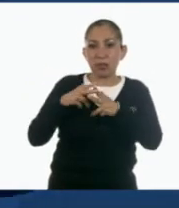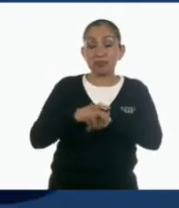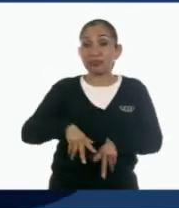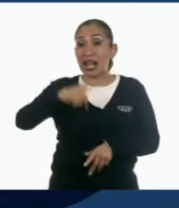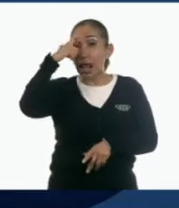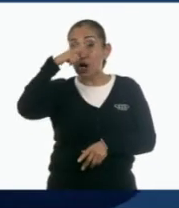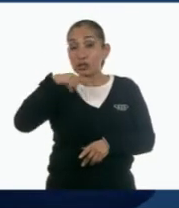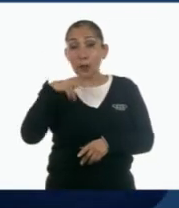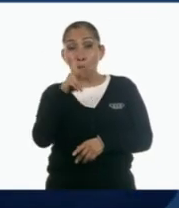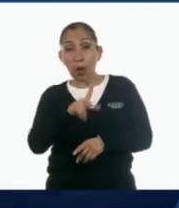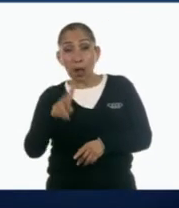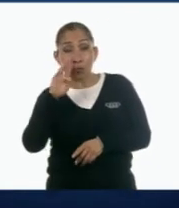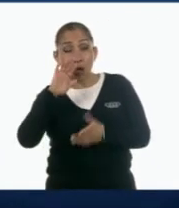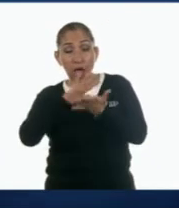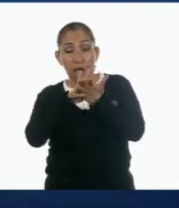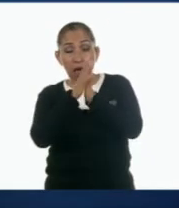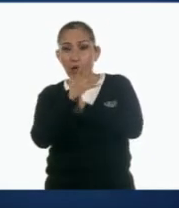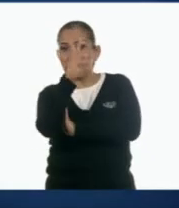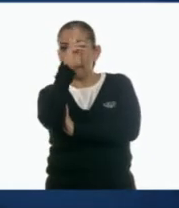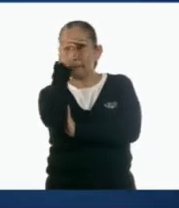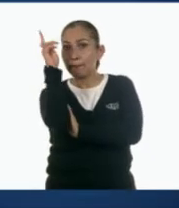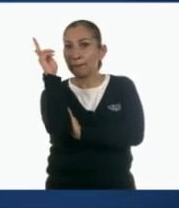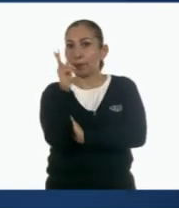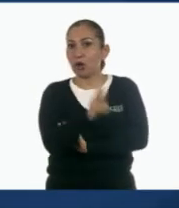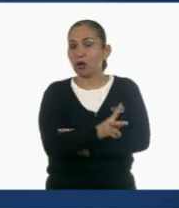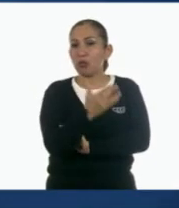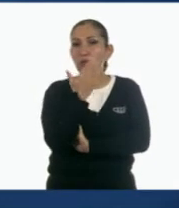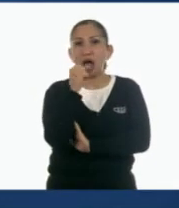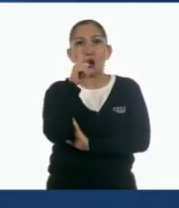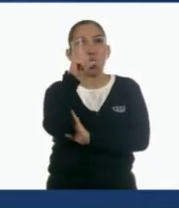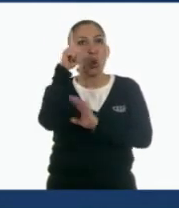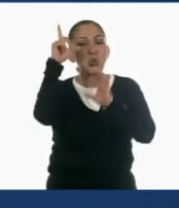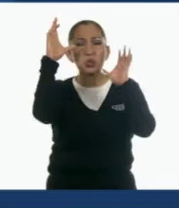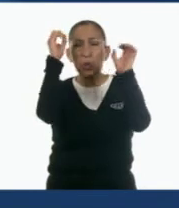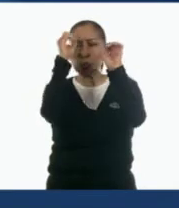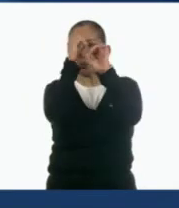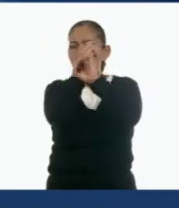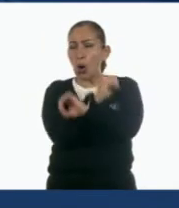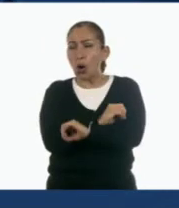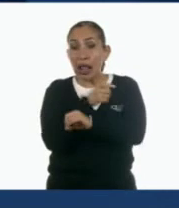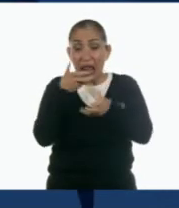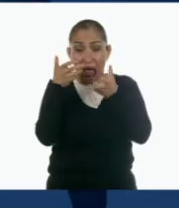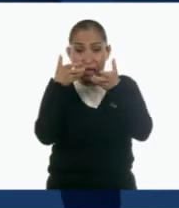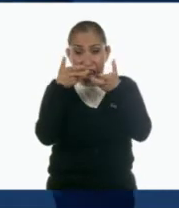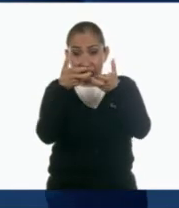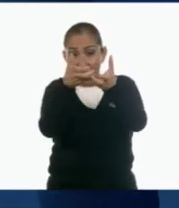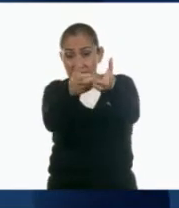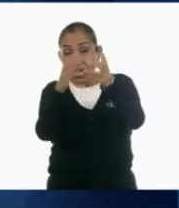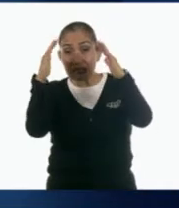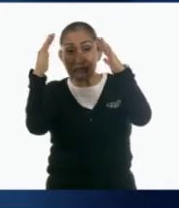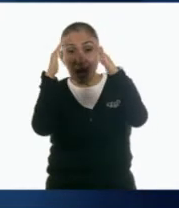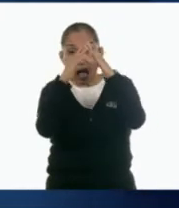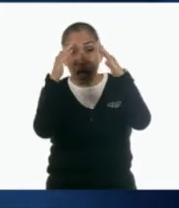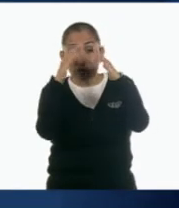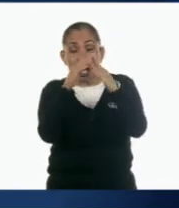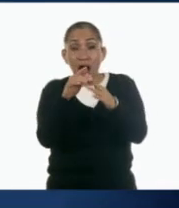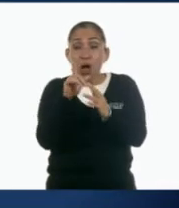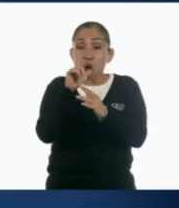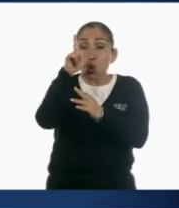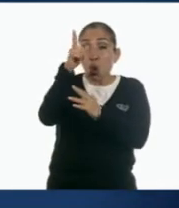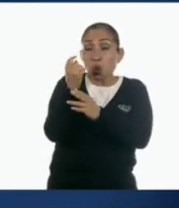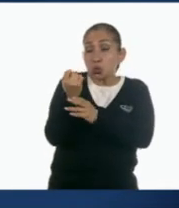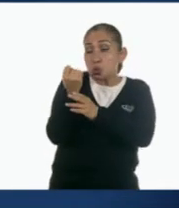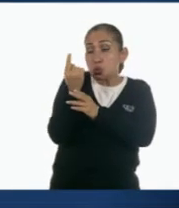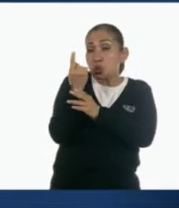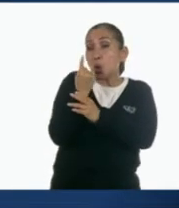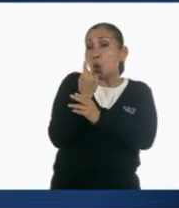el aspecto del pueblo se volvía más dramático. No había luz eléctrica y las calles y las casas se alumbraban con la